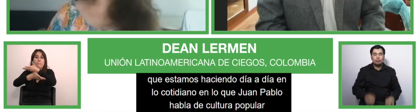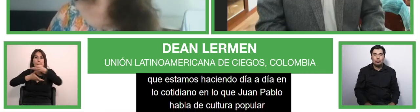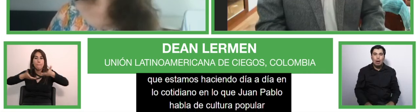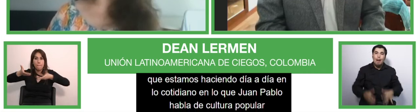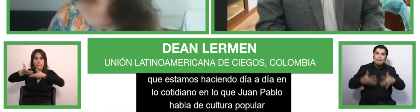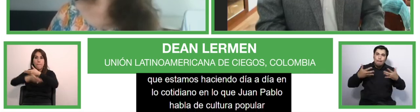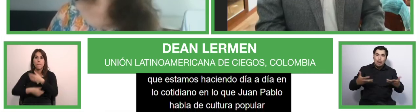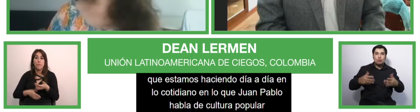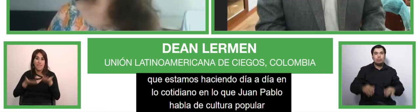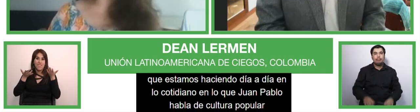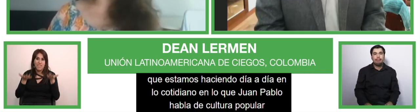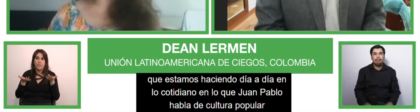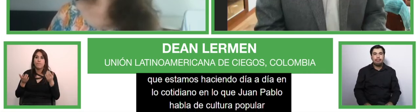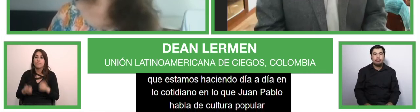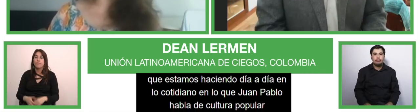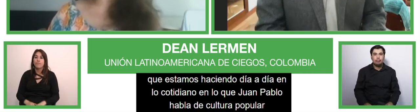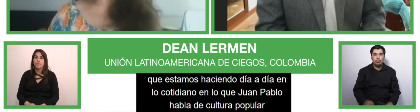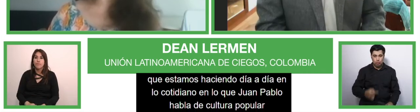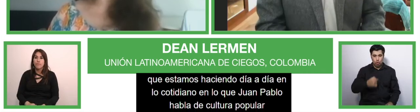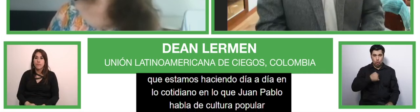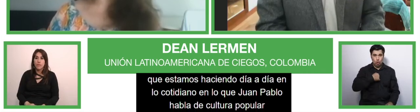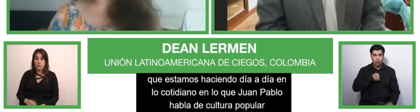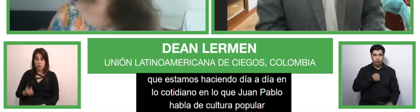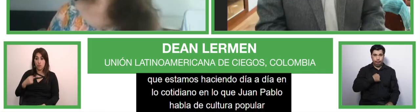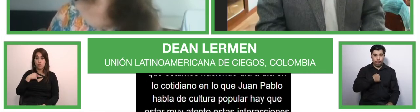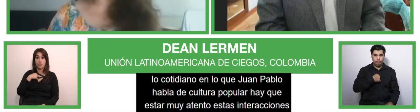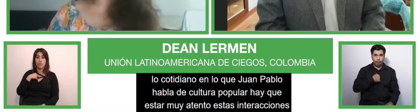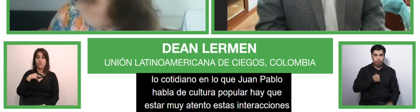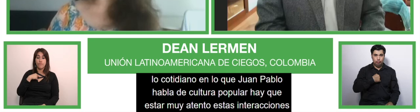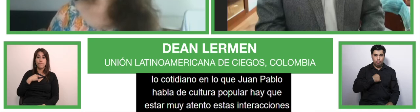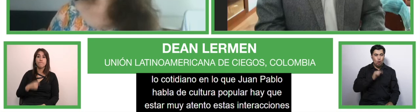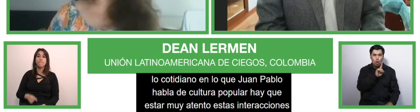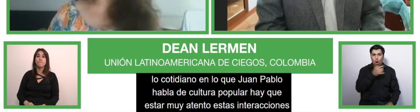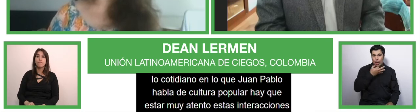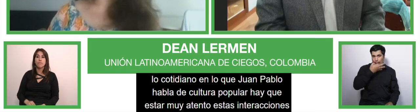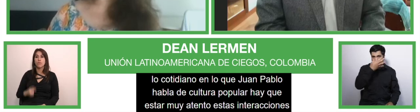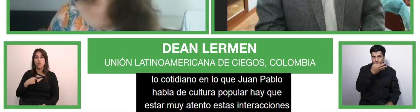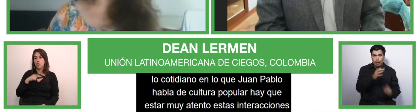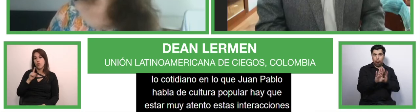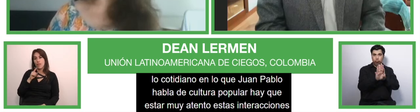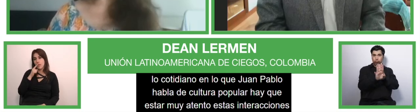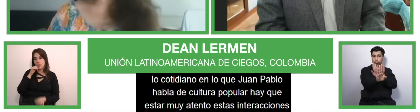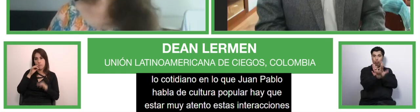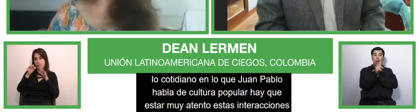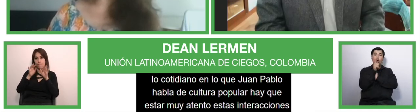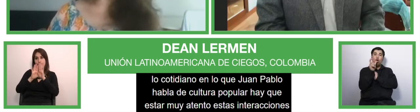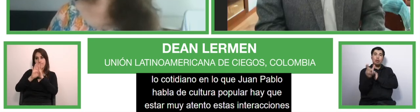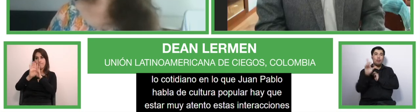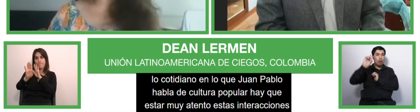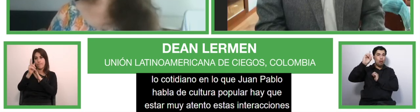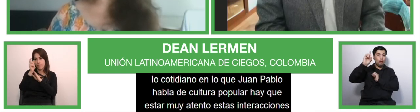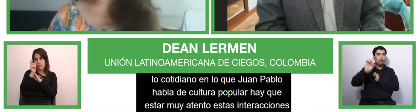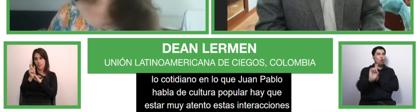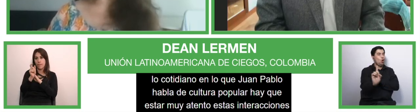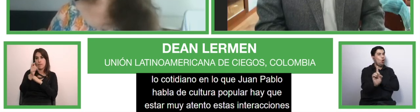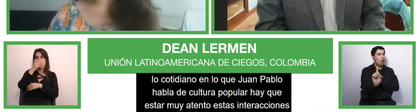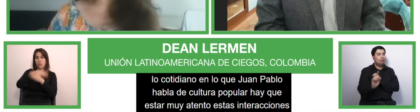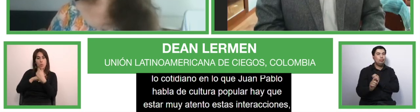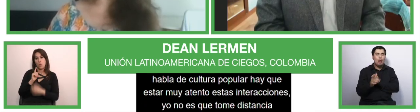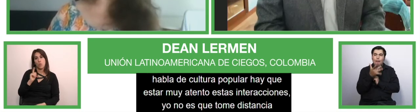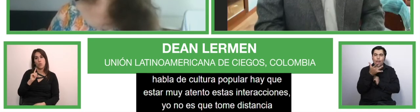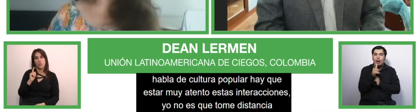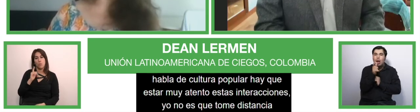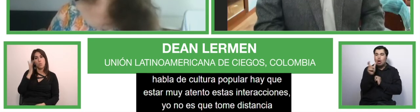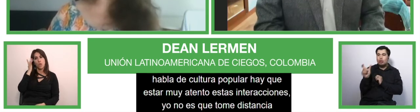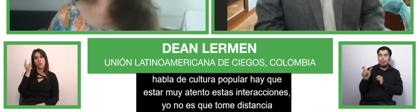eso, yo no es que tome distancia del concepto de discapacidad, porque el concepto de discapacidad a mí